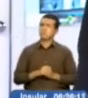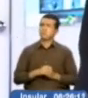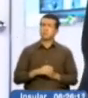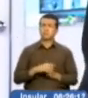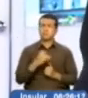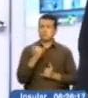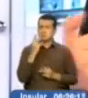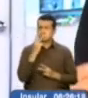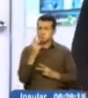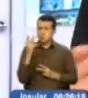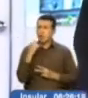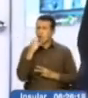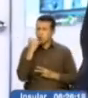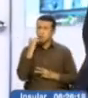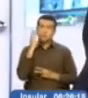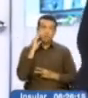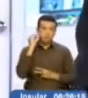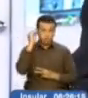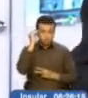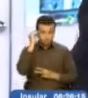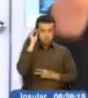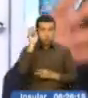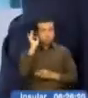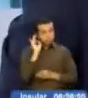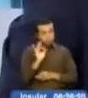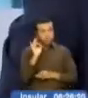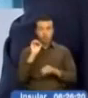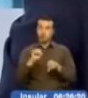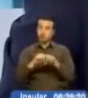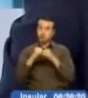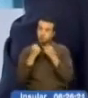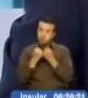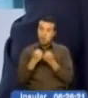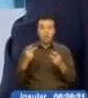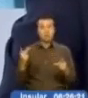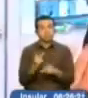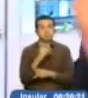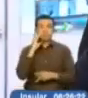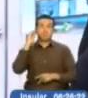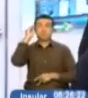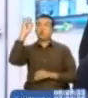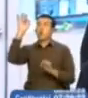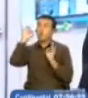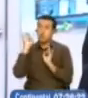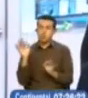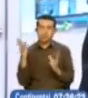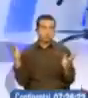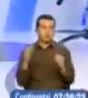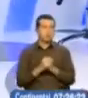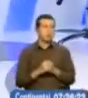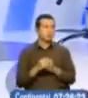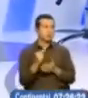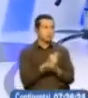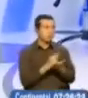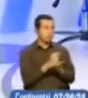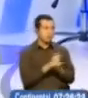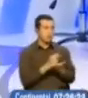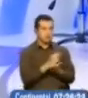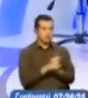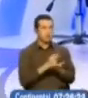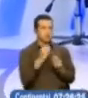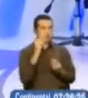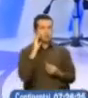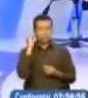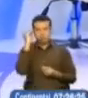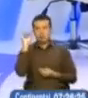un signo de algo de madurez. No quiero decir tampoco pero que tengamos una sociedad sí, tremendamente... ¿no? Claro, la respuesta en Guayas sí. Hay mucha madurez. O